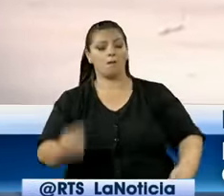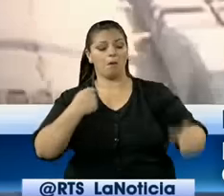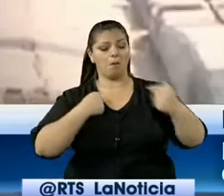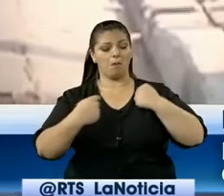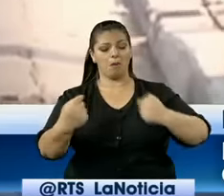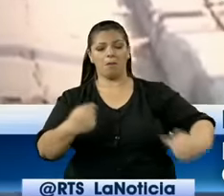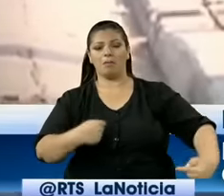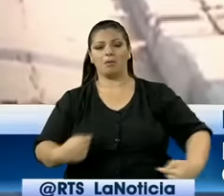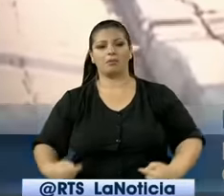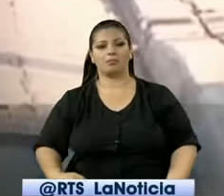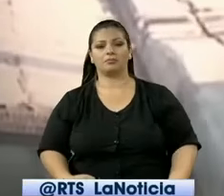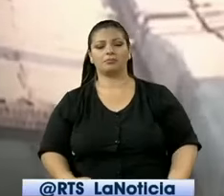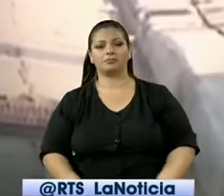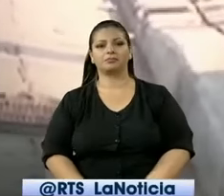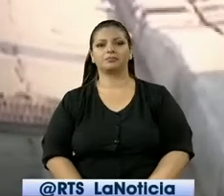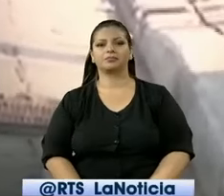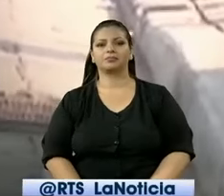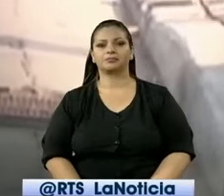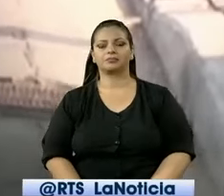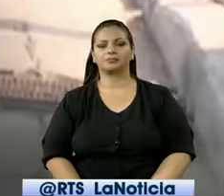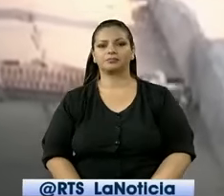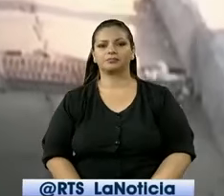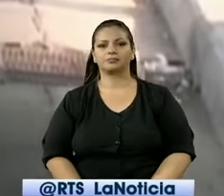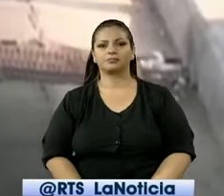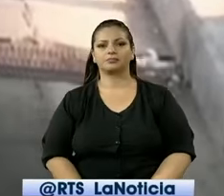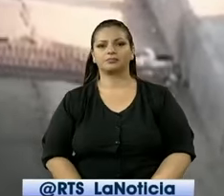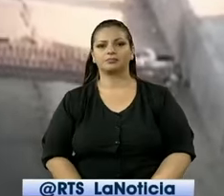pistolas. Informó José Morales.